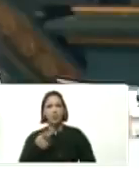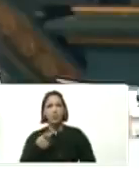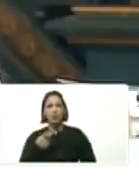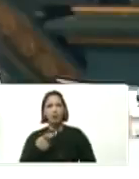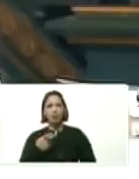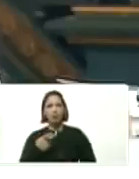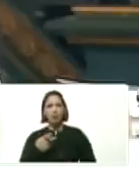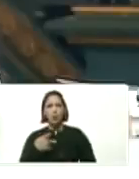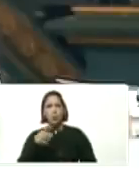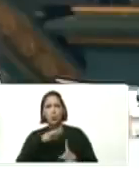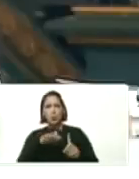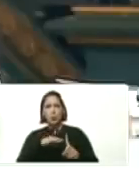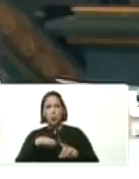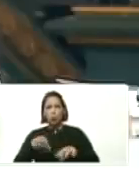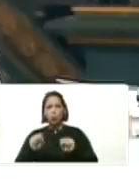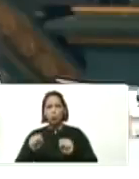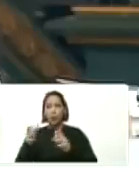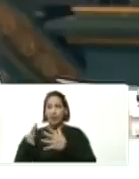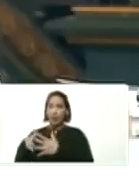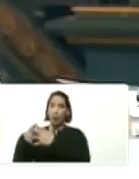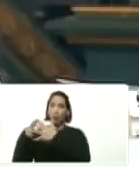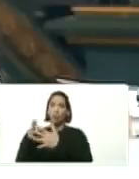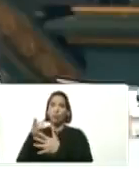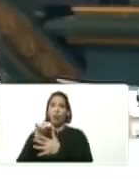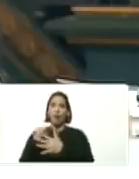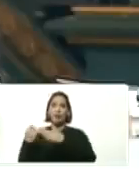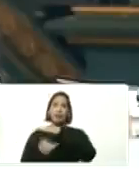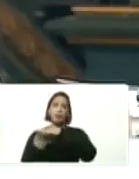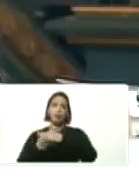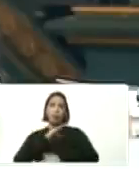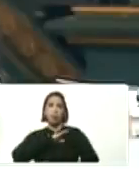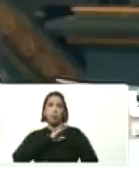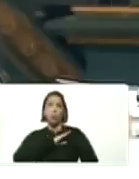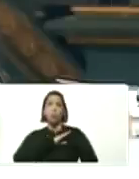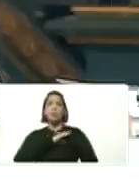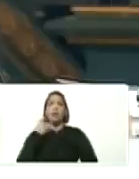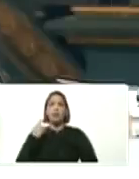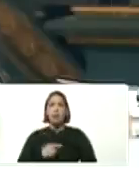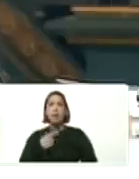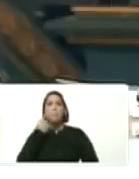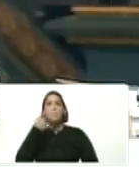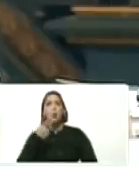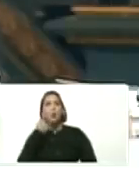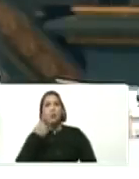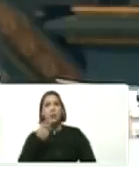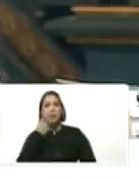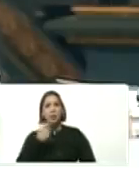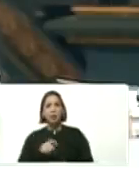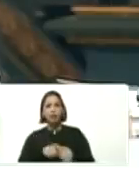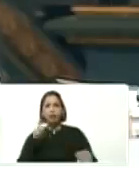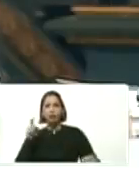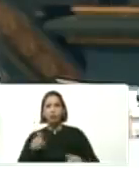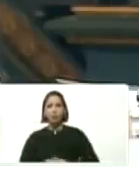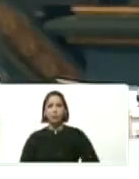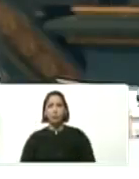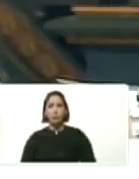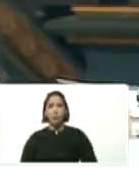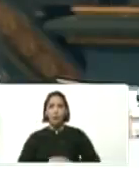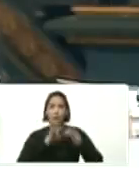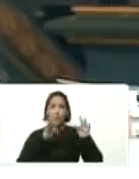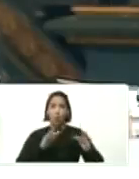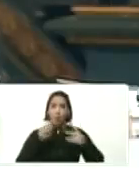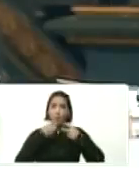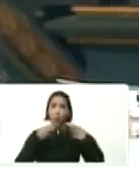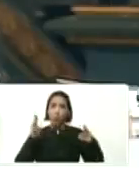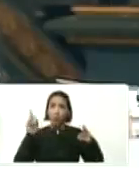injerencia, Estados Unidos cuenta con instituciones propias que llevan a cabo su política exterior, tanto de manera pública